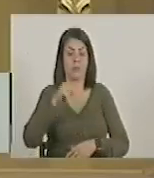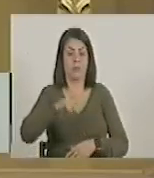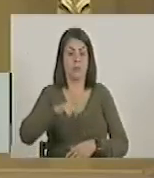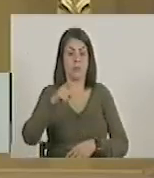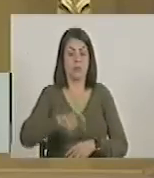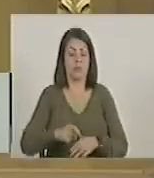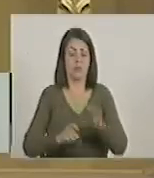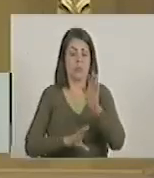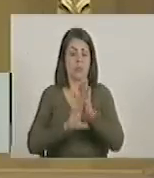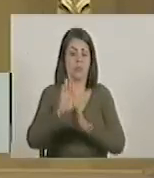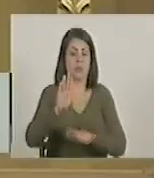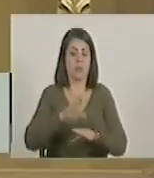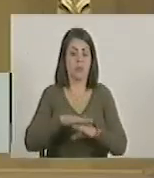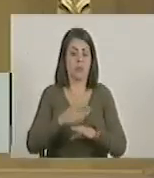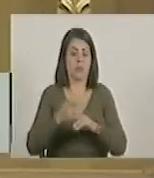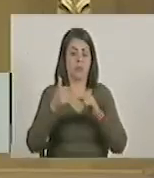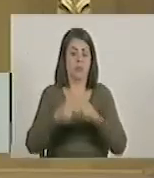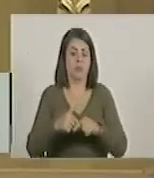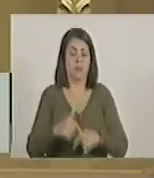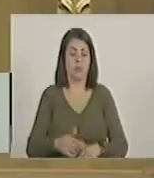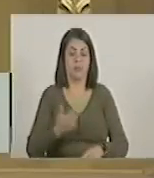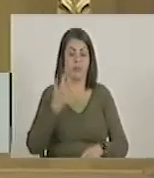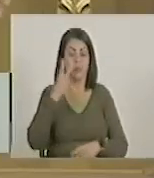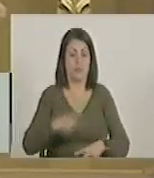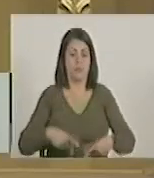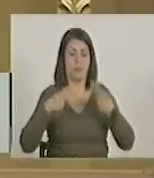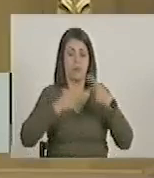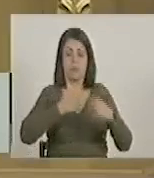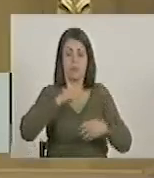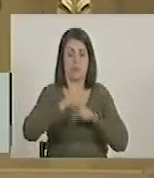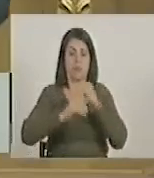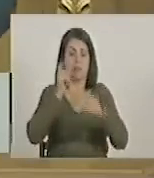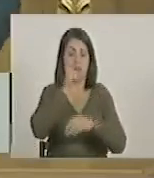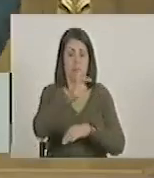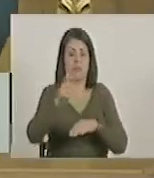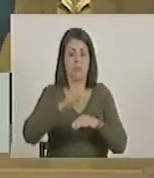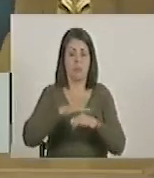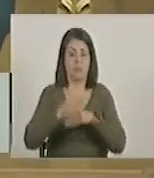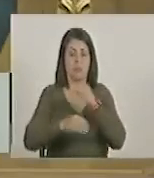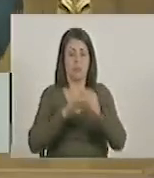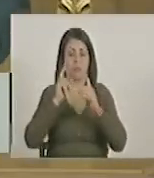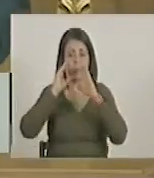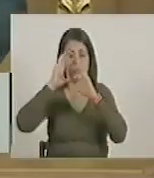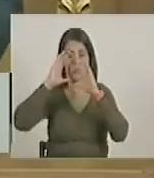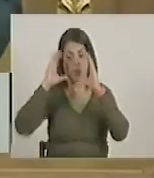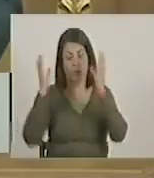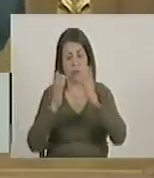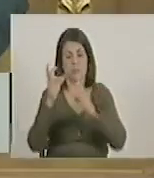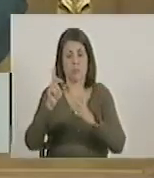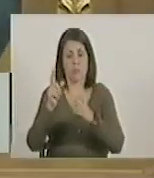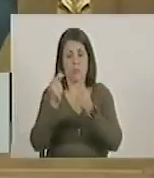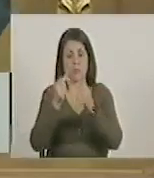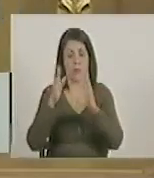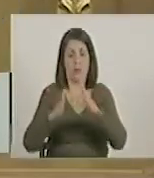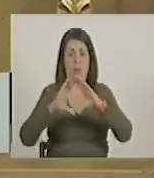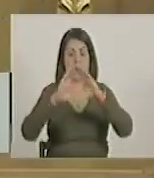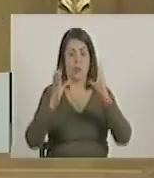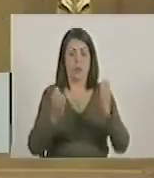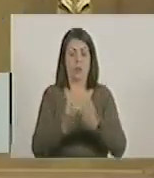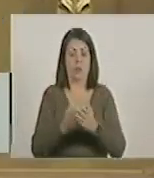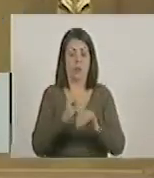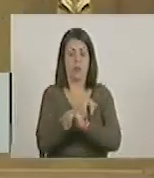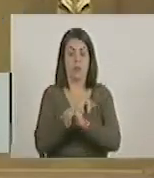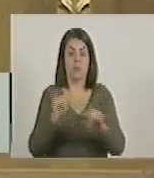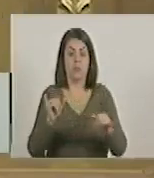necesidades de desarrollo y de vida de nuestro pueblo, así como también proyectarnos hacia la economía mundial y finalmente el